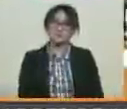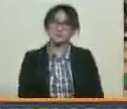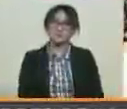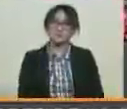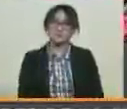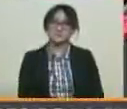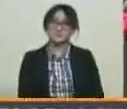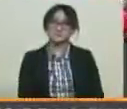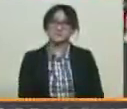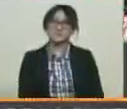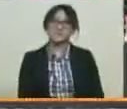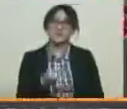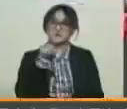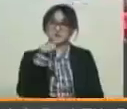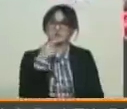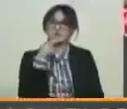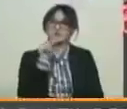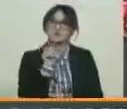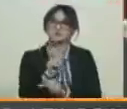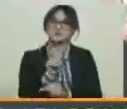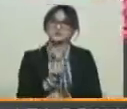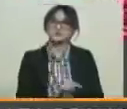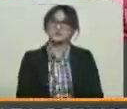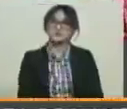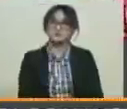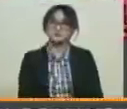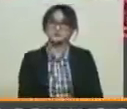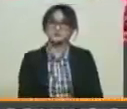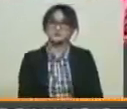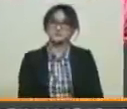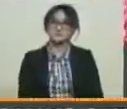a ti te lo voy a decir, compatriota.